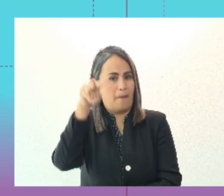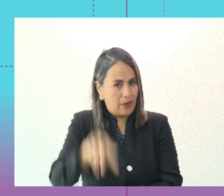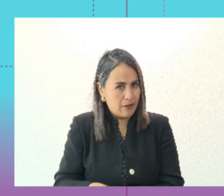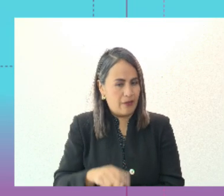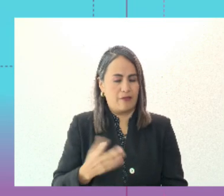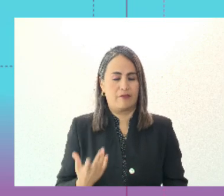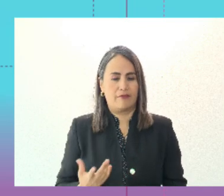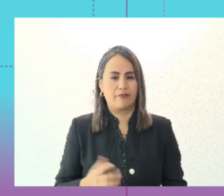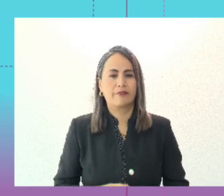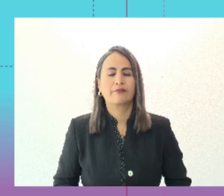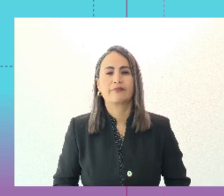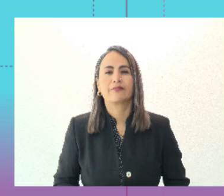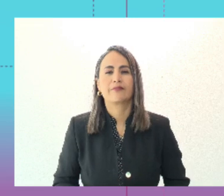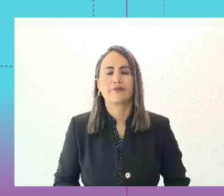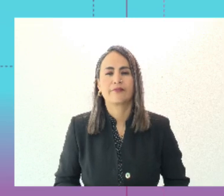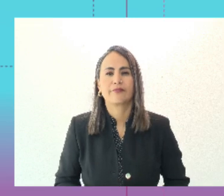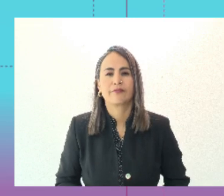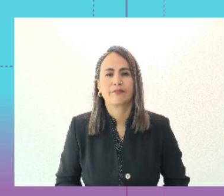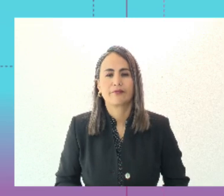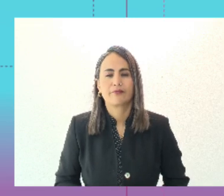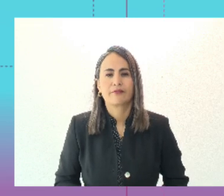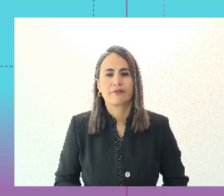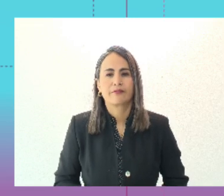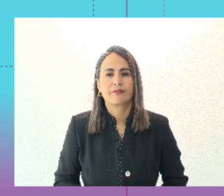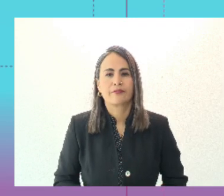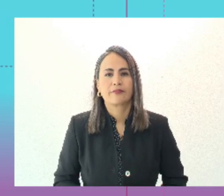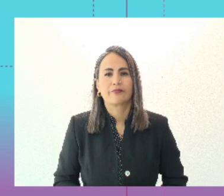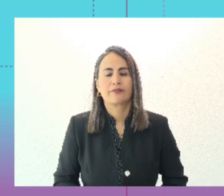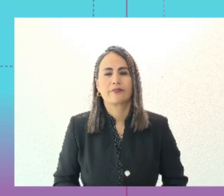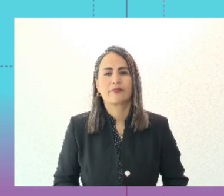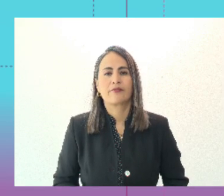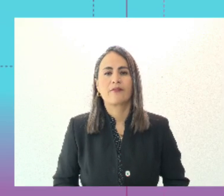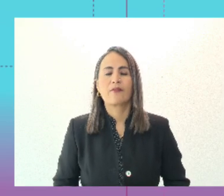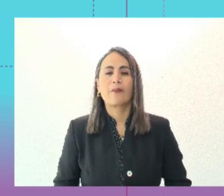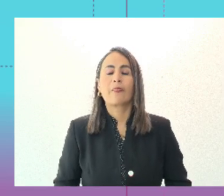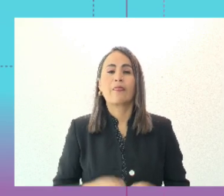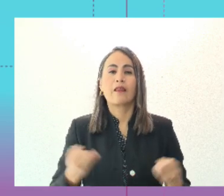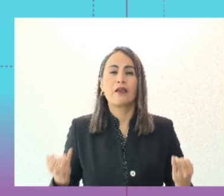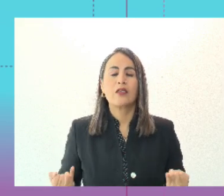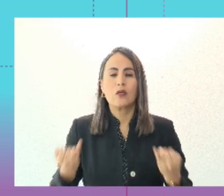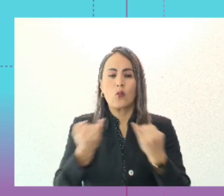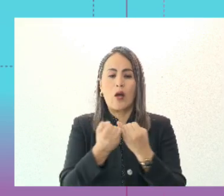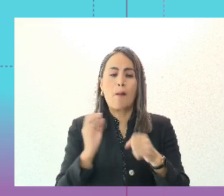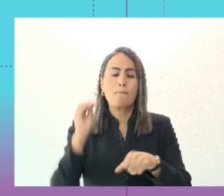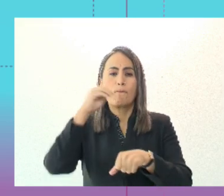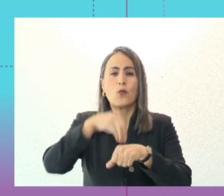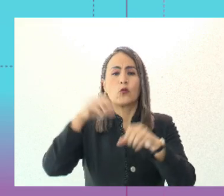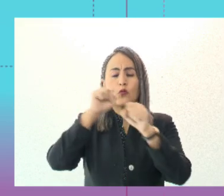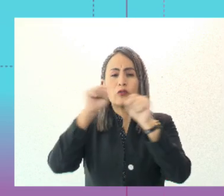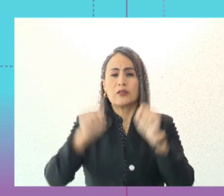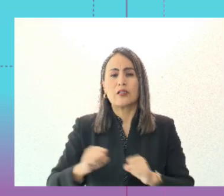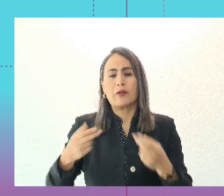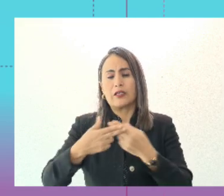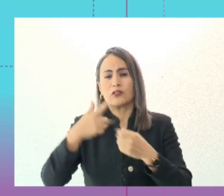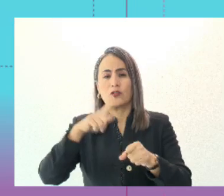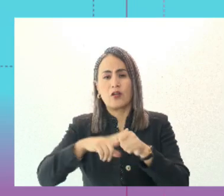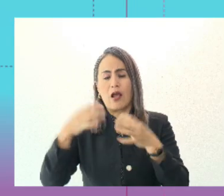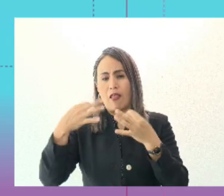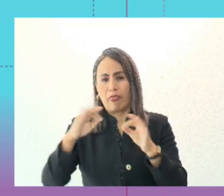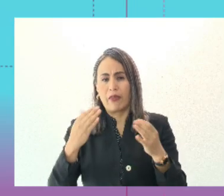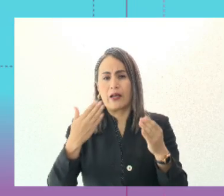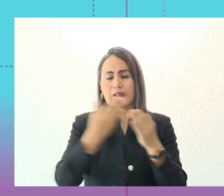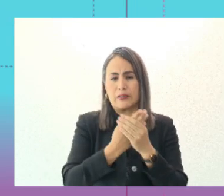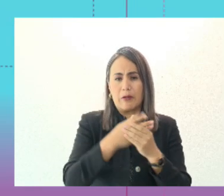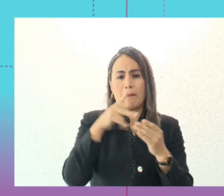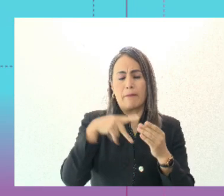pero es una realidad, porque la ley nos dice, oye, implementa tu sistema institucional de archivos, pero también homologa. En teoría, lo que tiene que hacer